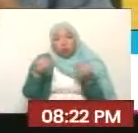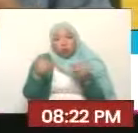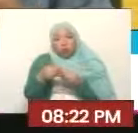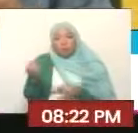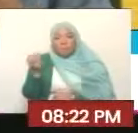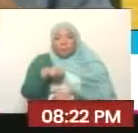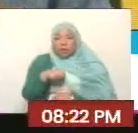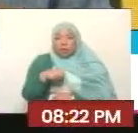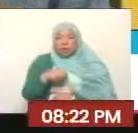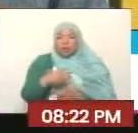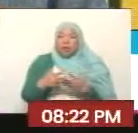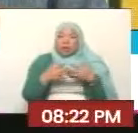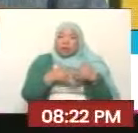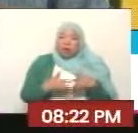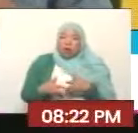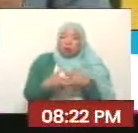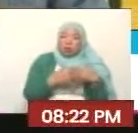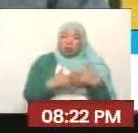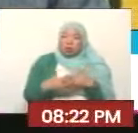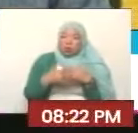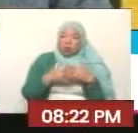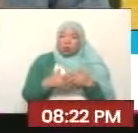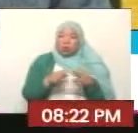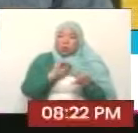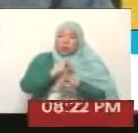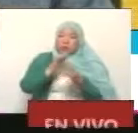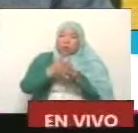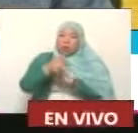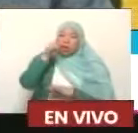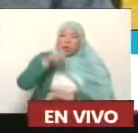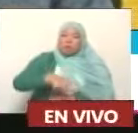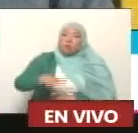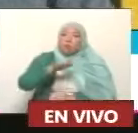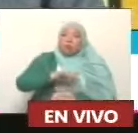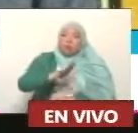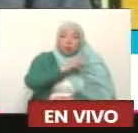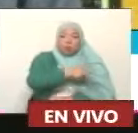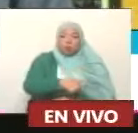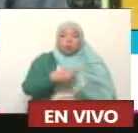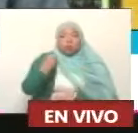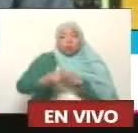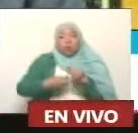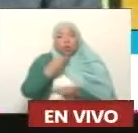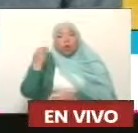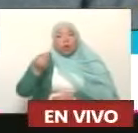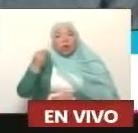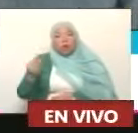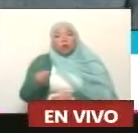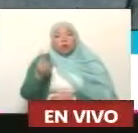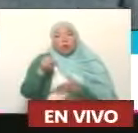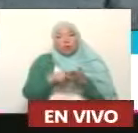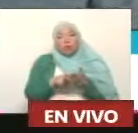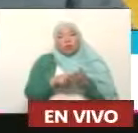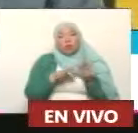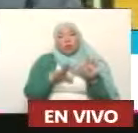de Estados Unidos para el exterminio del pueblo palestino. Así lo hizo la juventud en los 60,